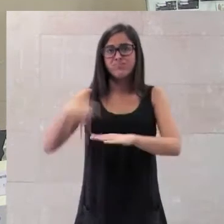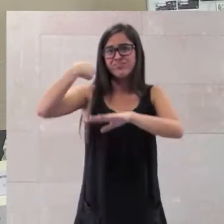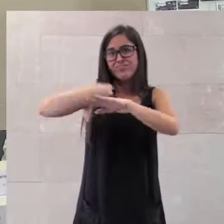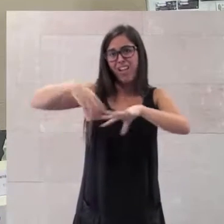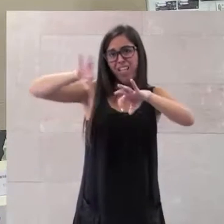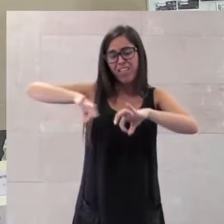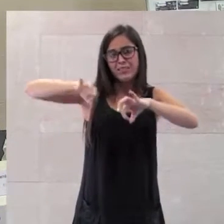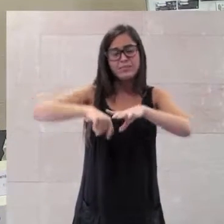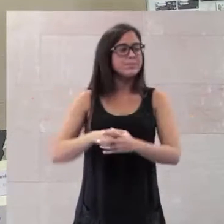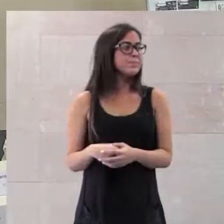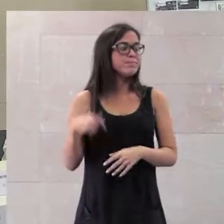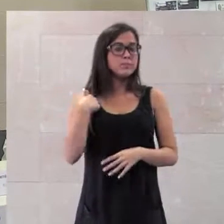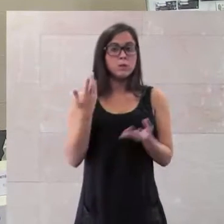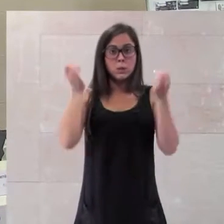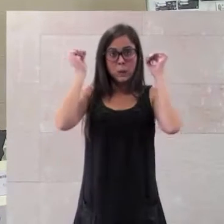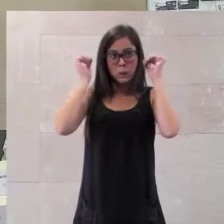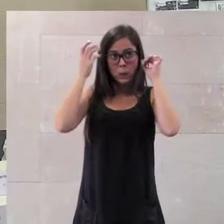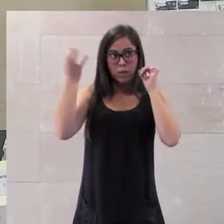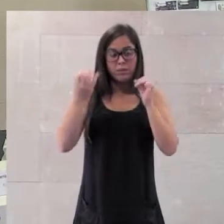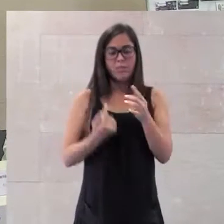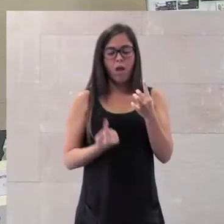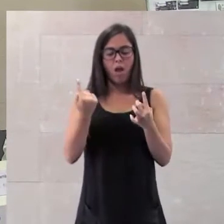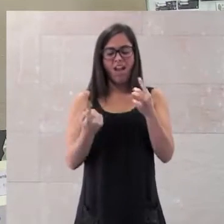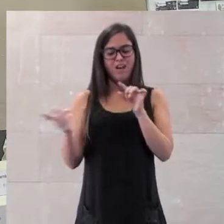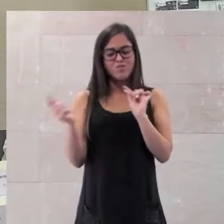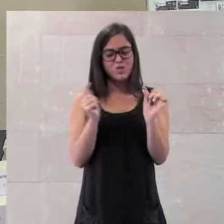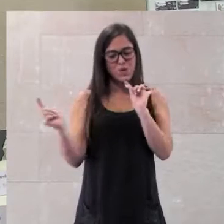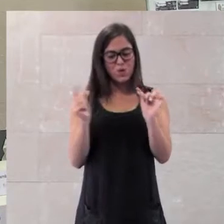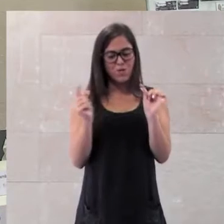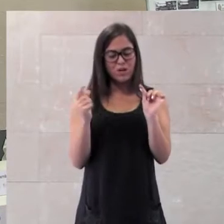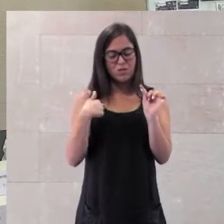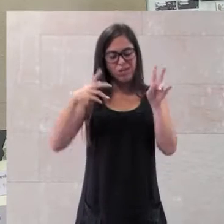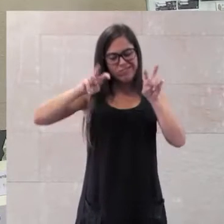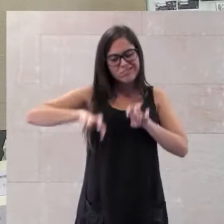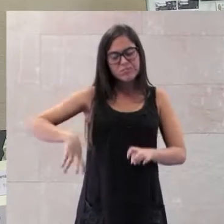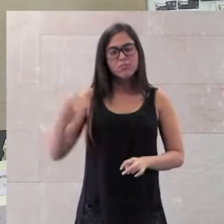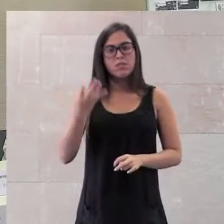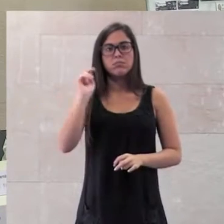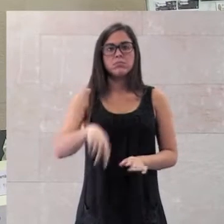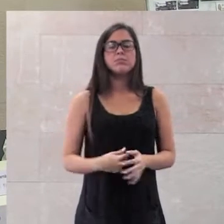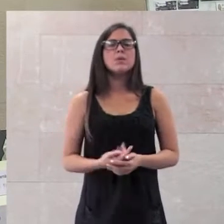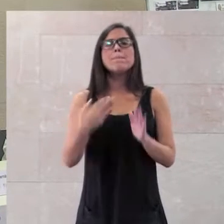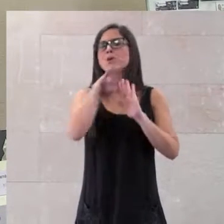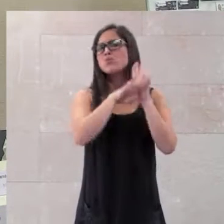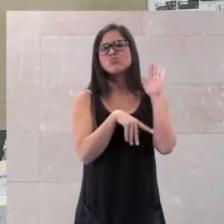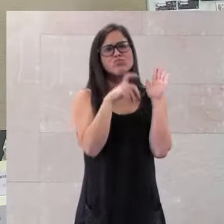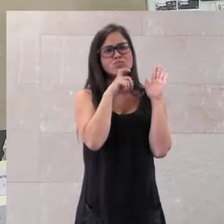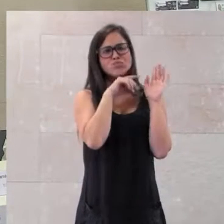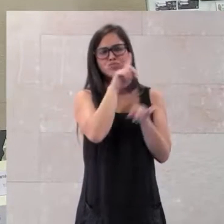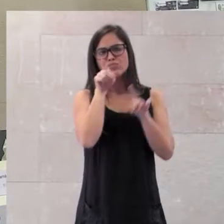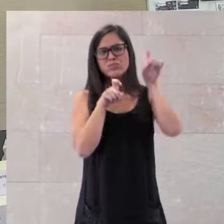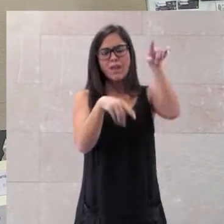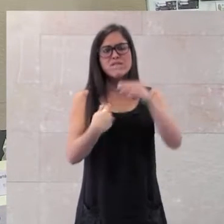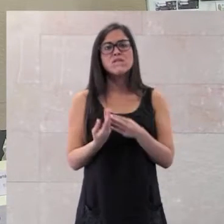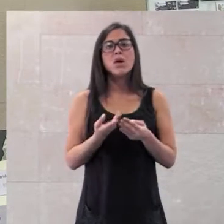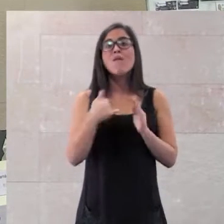Tengo que estudiar eso, algunos conflictos relacionados con eso. ¿Cómo es la programación? Bueno, pues los